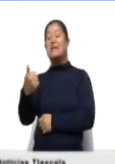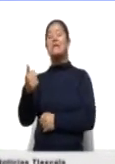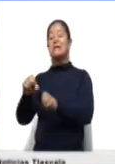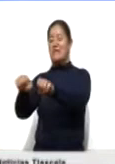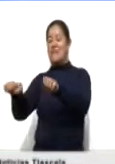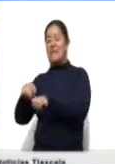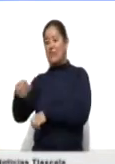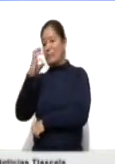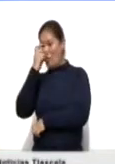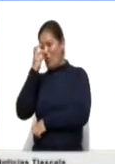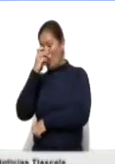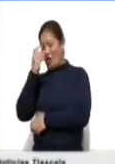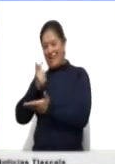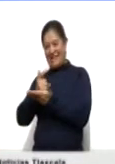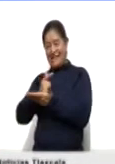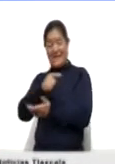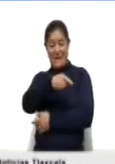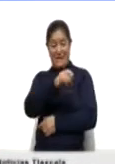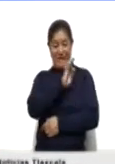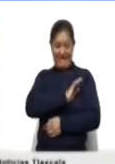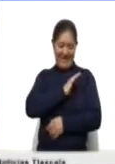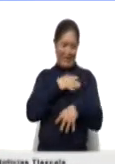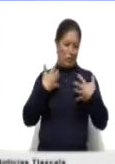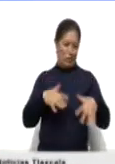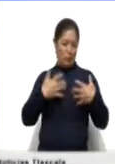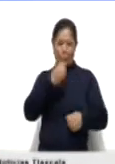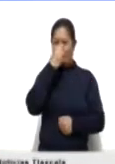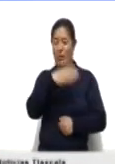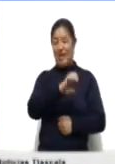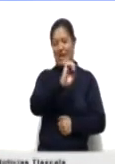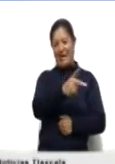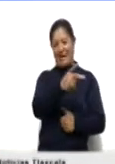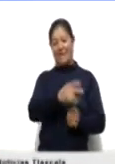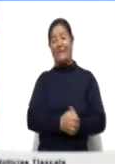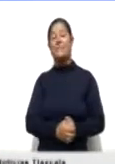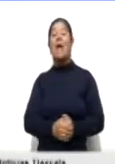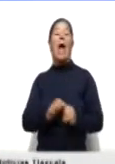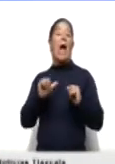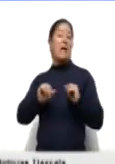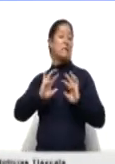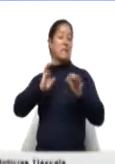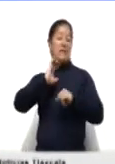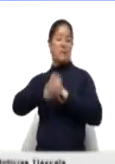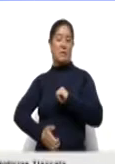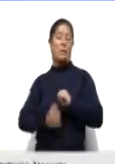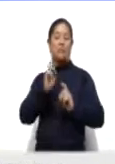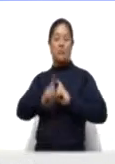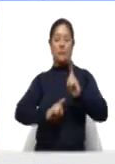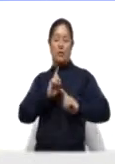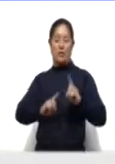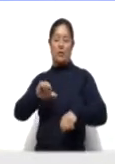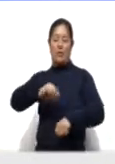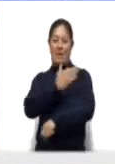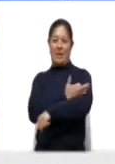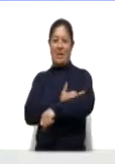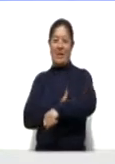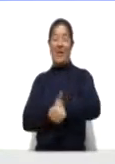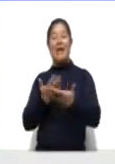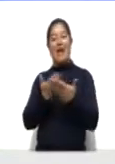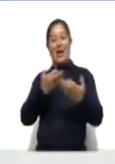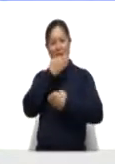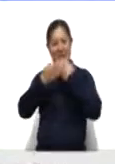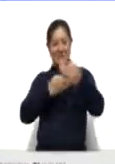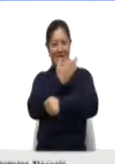Grises. Muchas felicidades a la organización canina. Y con esto cerramos el bloque deportivo de esta tarde. Más deportes se lo tendremos en la tercera emisión